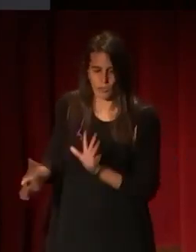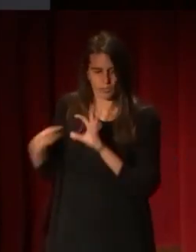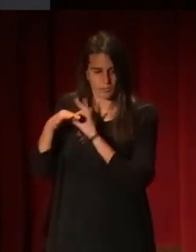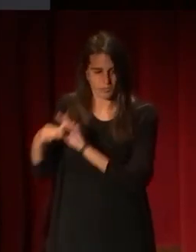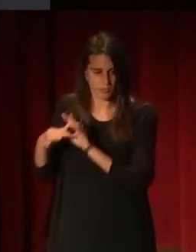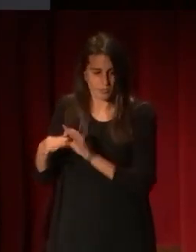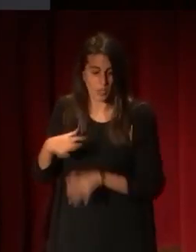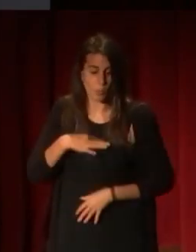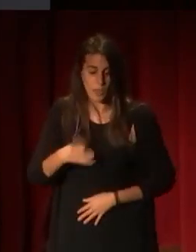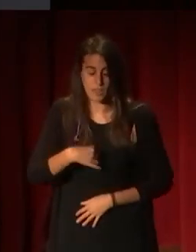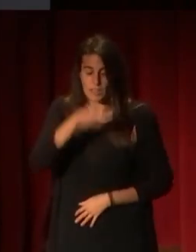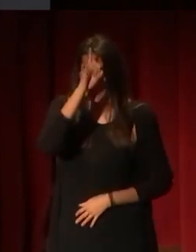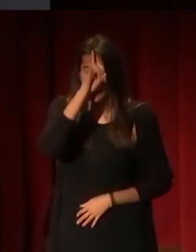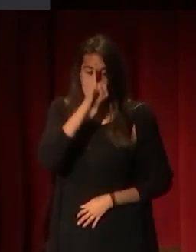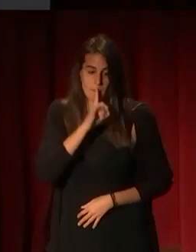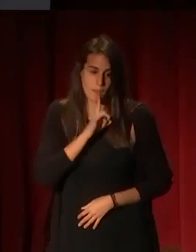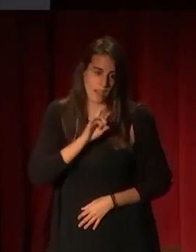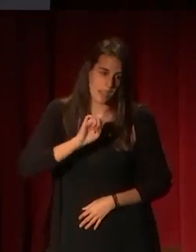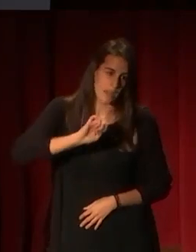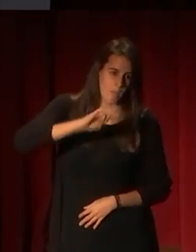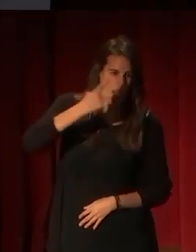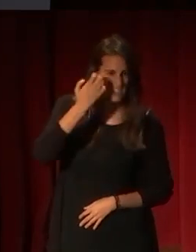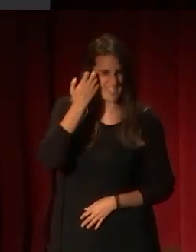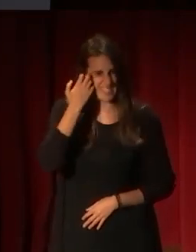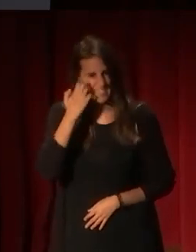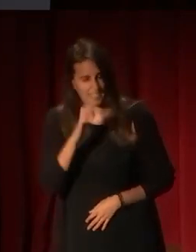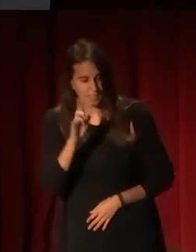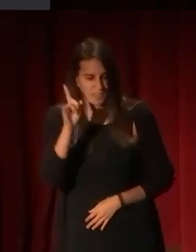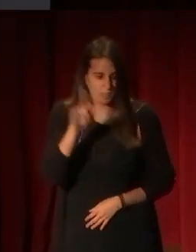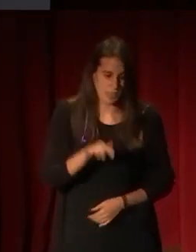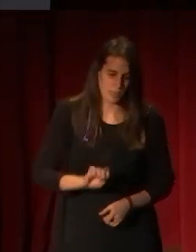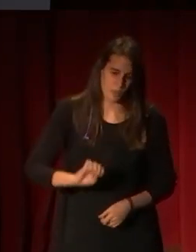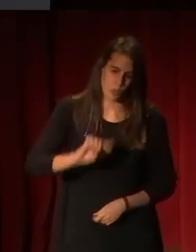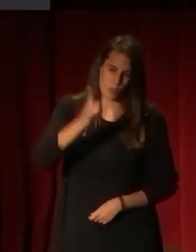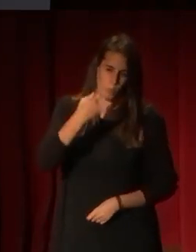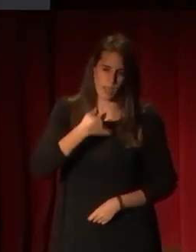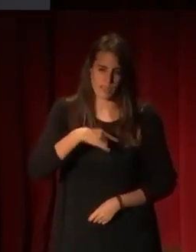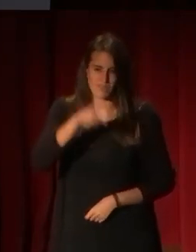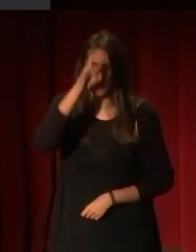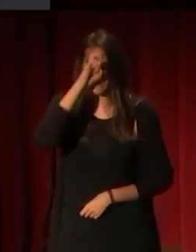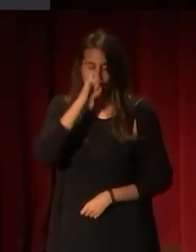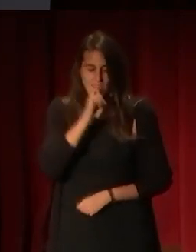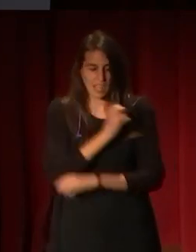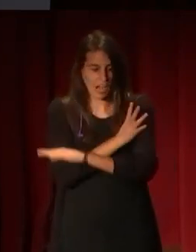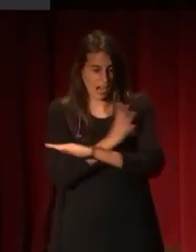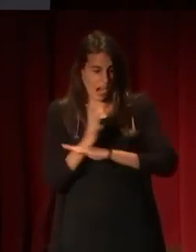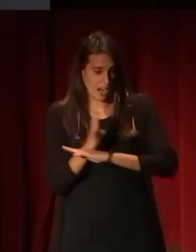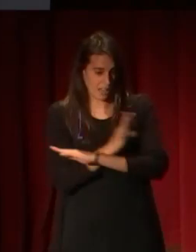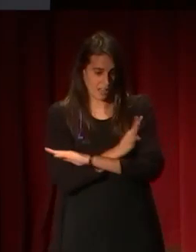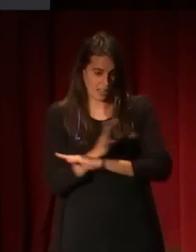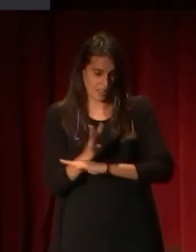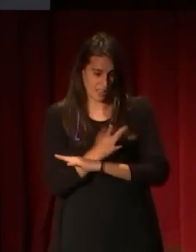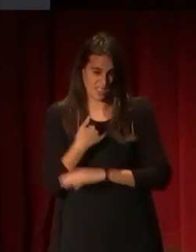quizá la imagen más extravagante y al mismo tiempo más evocadora de estos jardines que de alguna manera